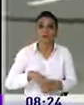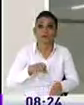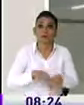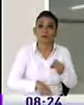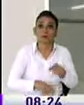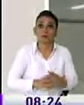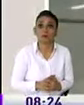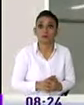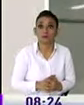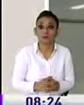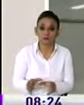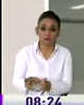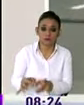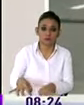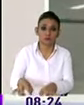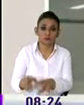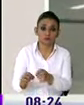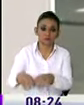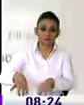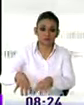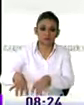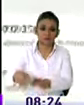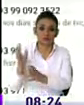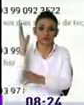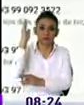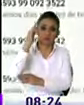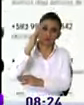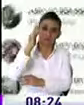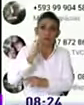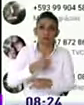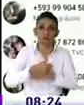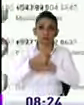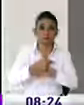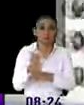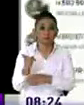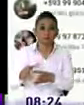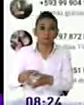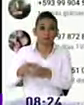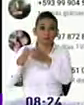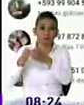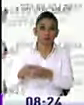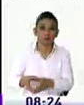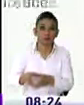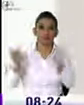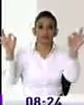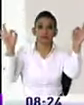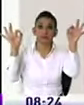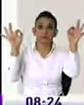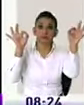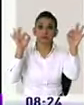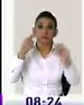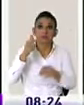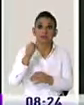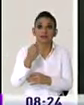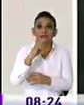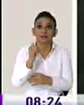ese poste. Ese poste se va a caer, ¿ah? ¿Eh? Autoridades, ese poste se va a caer, sector de la Gasca. Vean